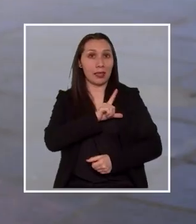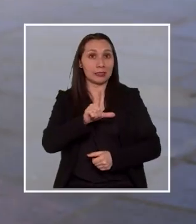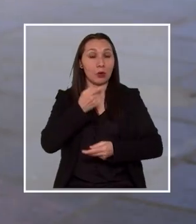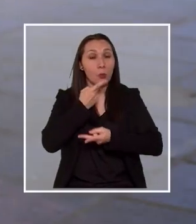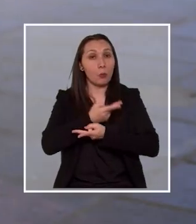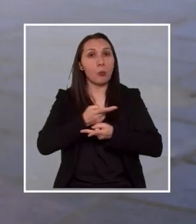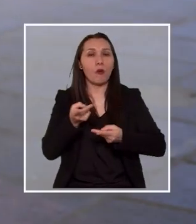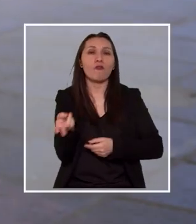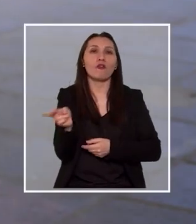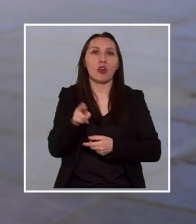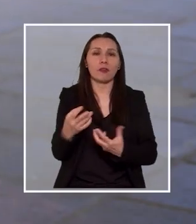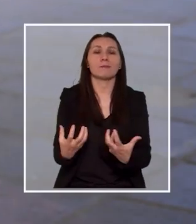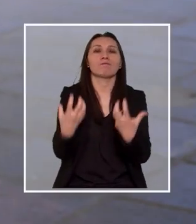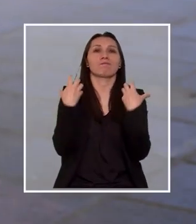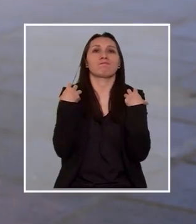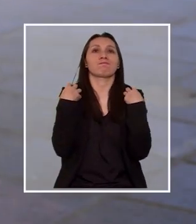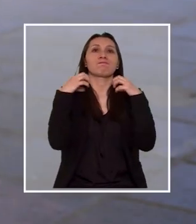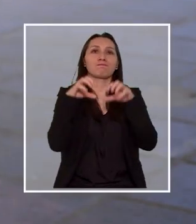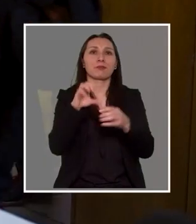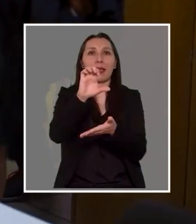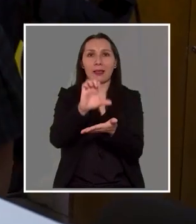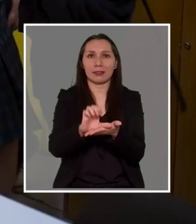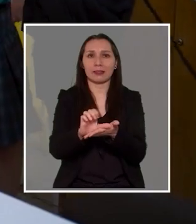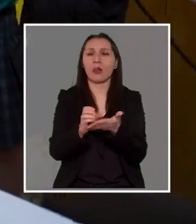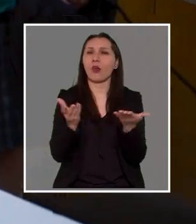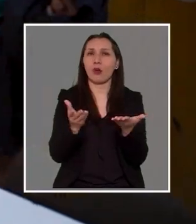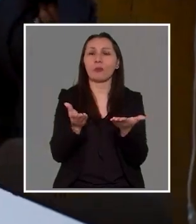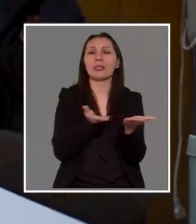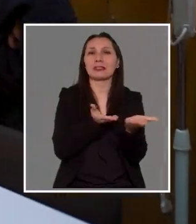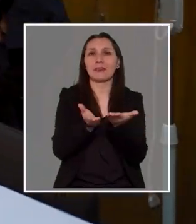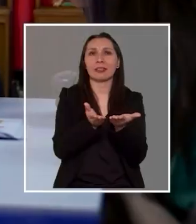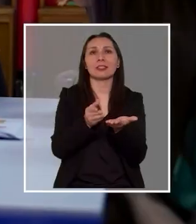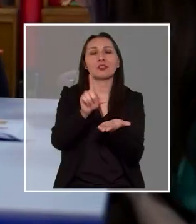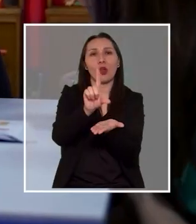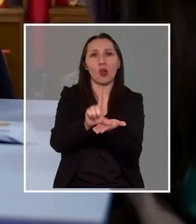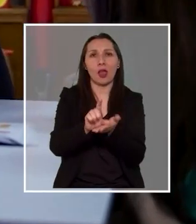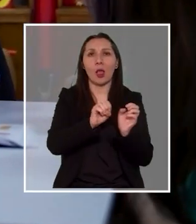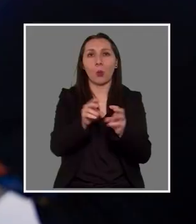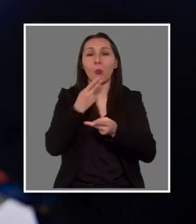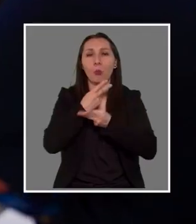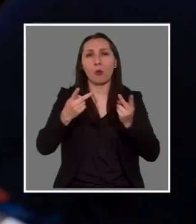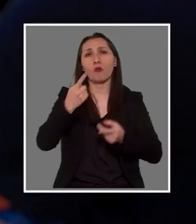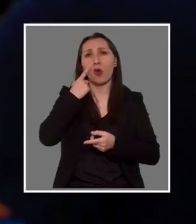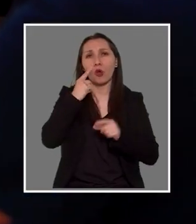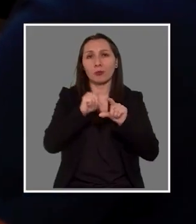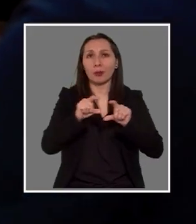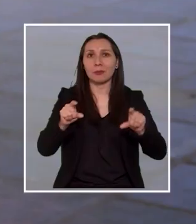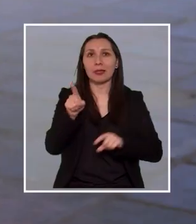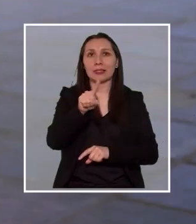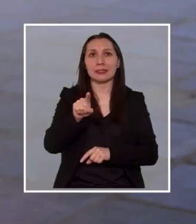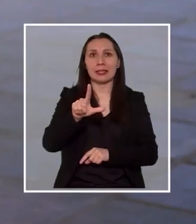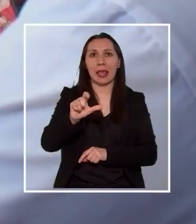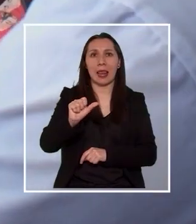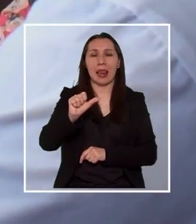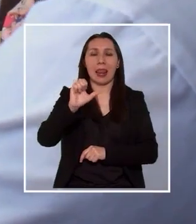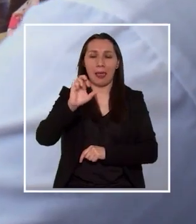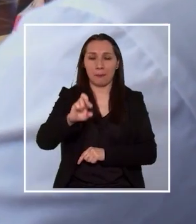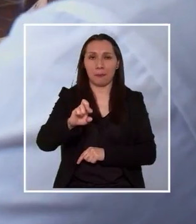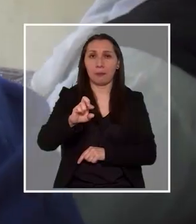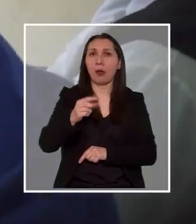escuelas y liceos públicos vuelven a la administración del Estado por medio de los servicios locales de educación pública, conocidos como los